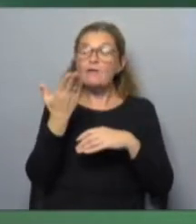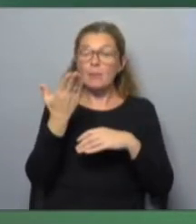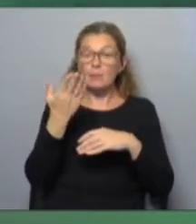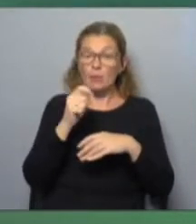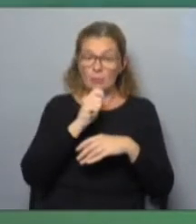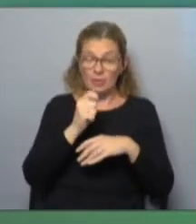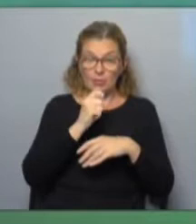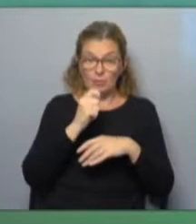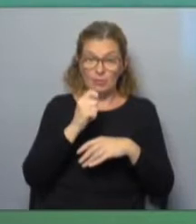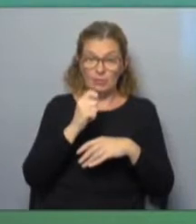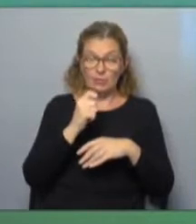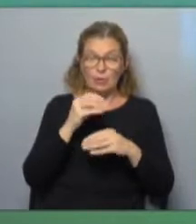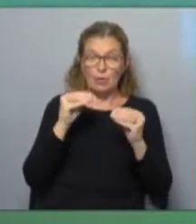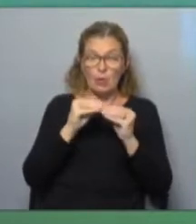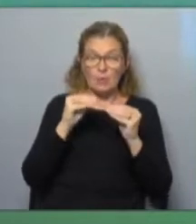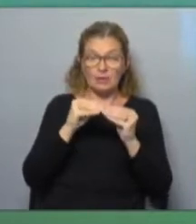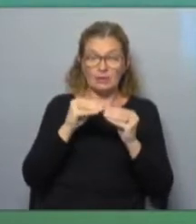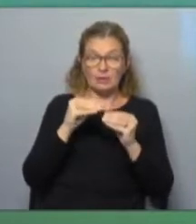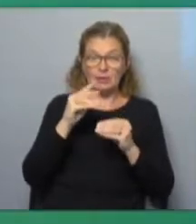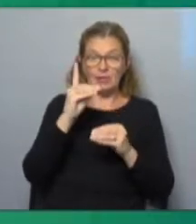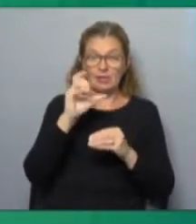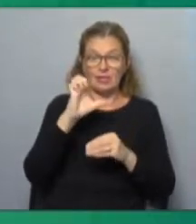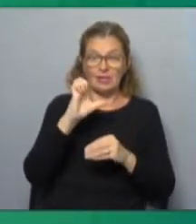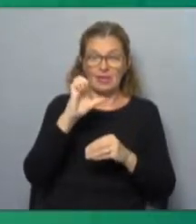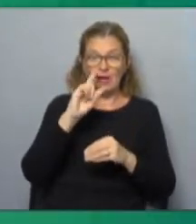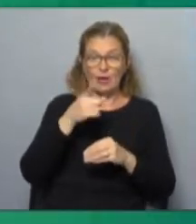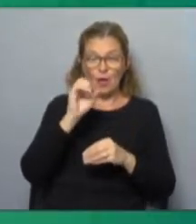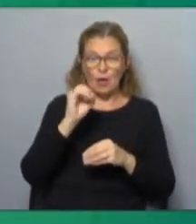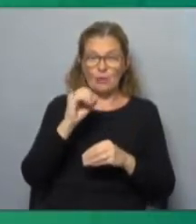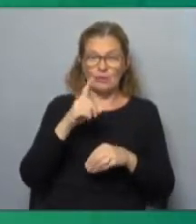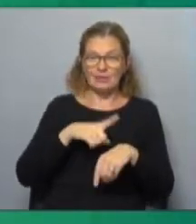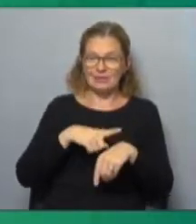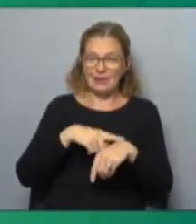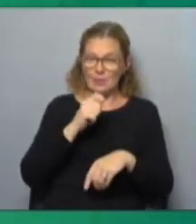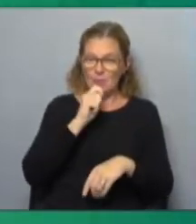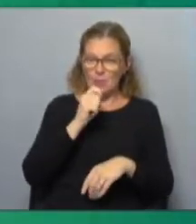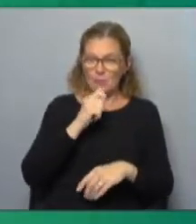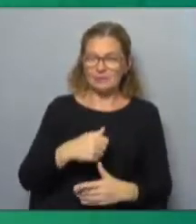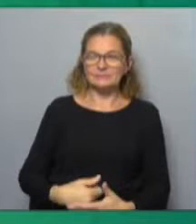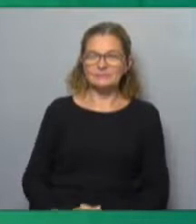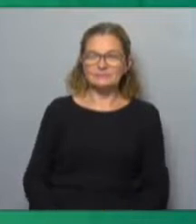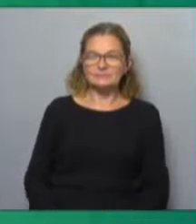exteriores, esta vez con nuestro compañero Diego Martini. Eso mismo, tiempo de movilero. ¿Cómo andas, Diego?